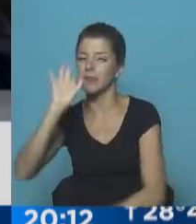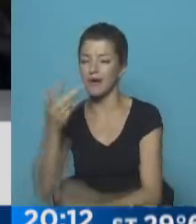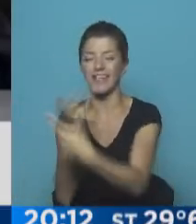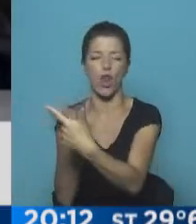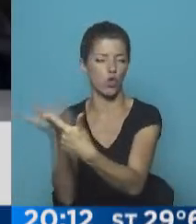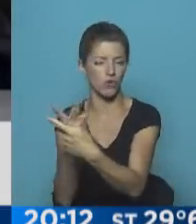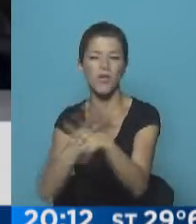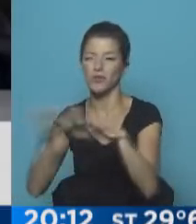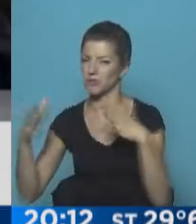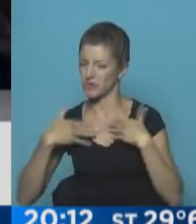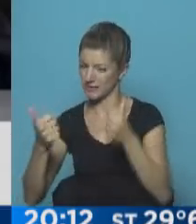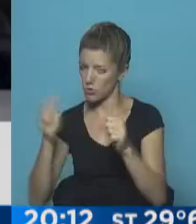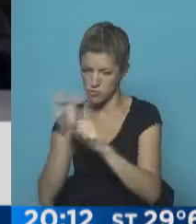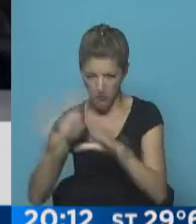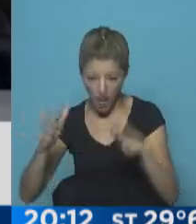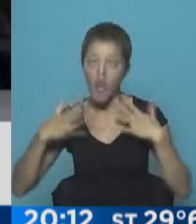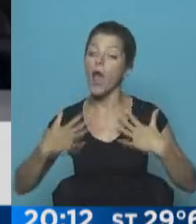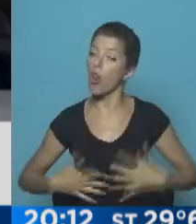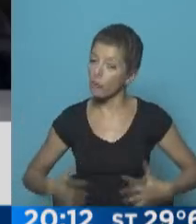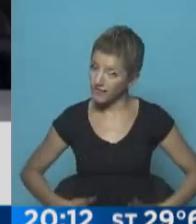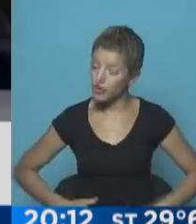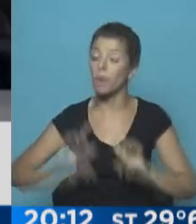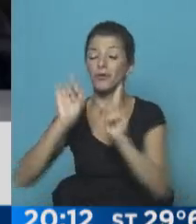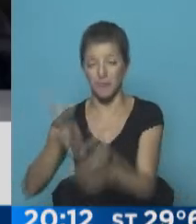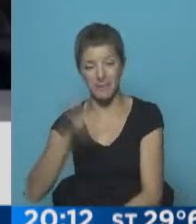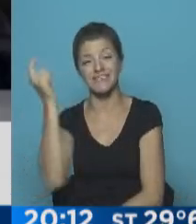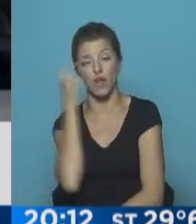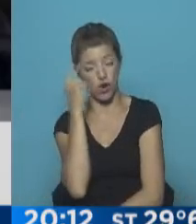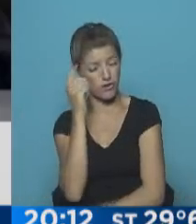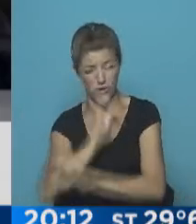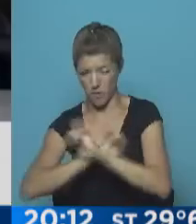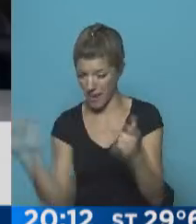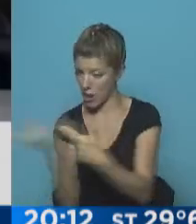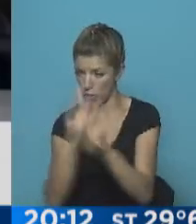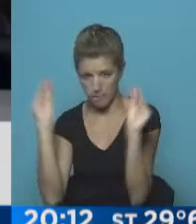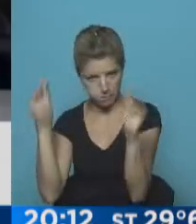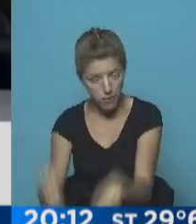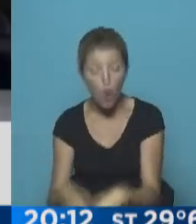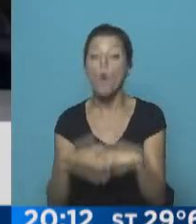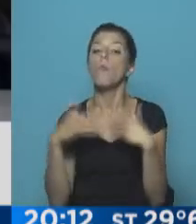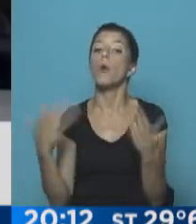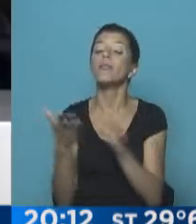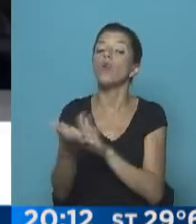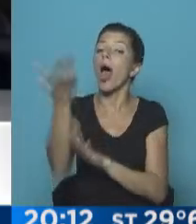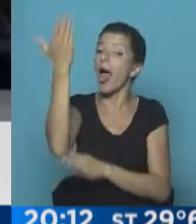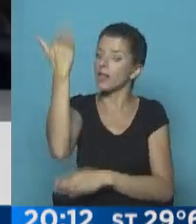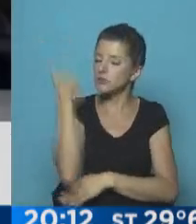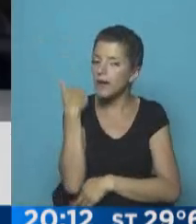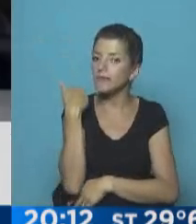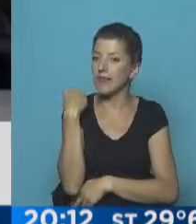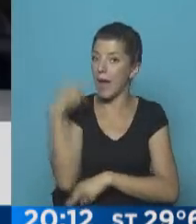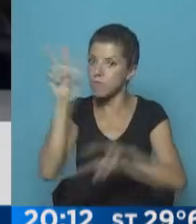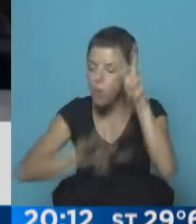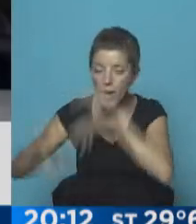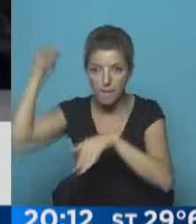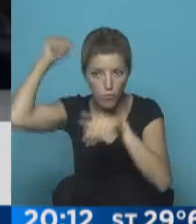buenas condiciones, ni físicas ni psicológicas. Por eso, en el día de ayer se refuerza la búsqueda